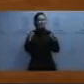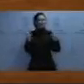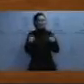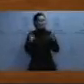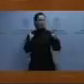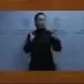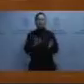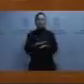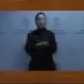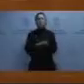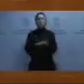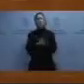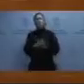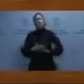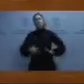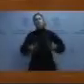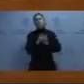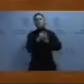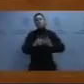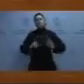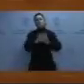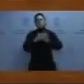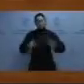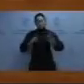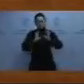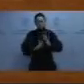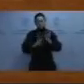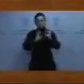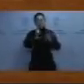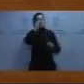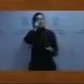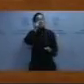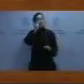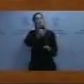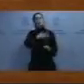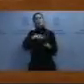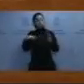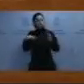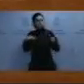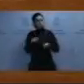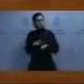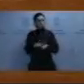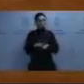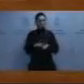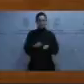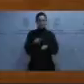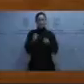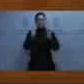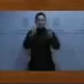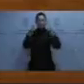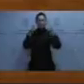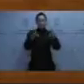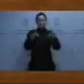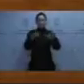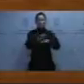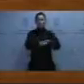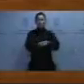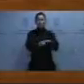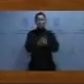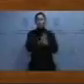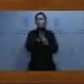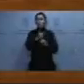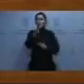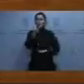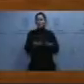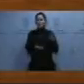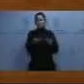este asunto, gracias a la particular manía de Javier Fernández y su Consejo de Gobierno de no dar solución justa a